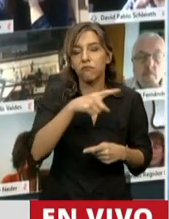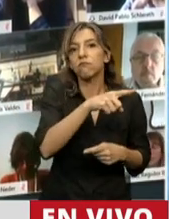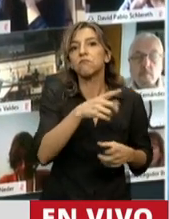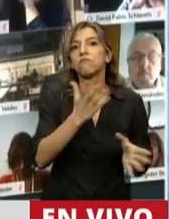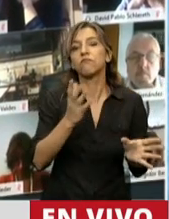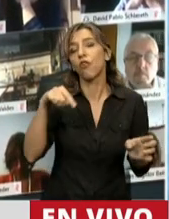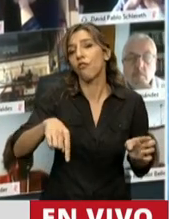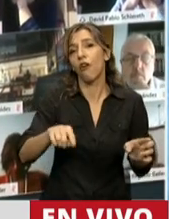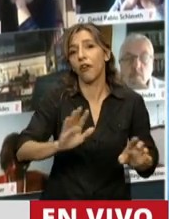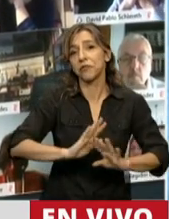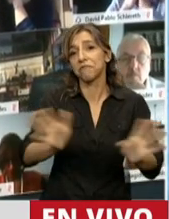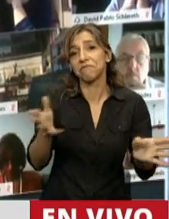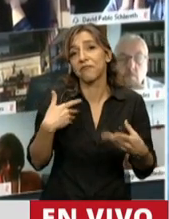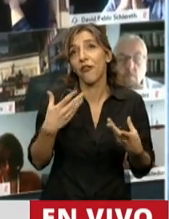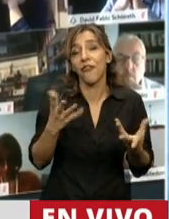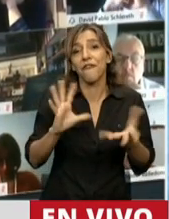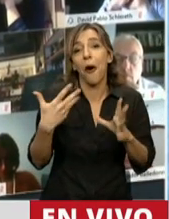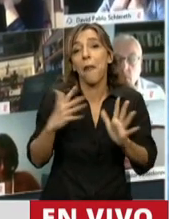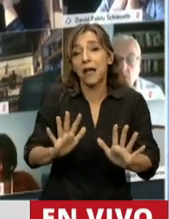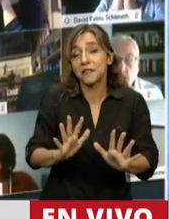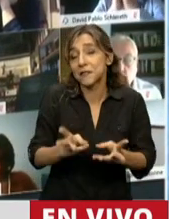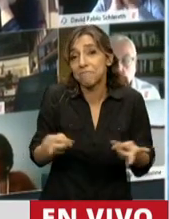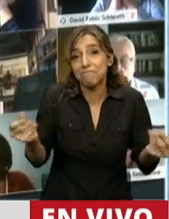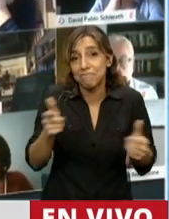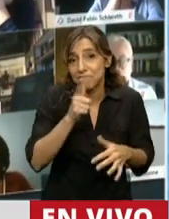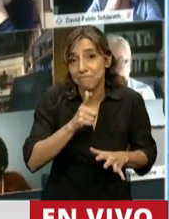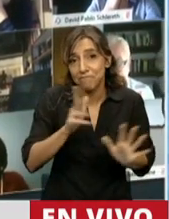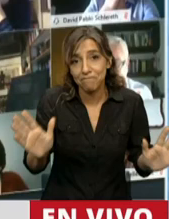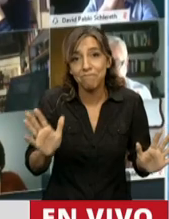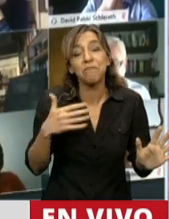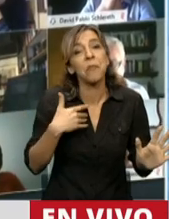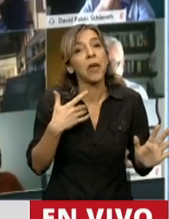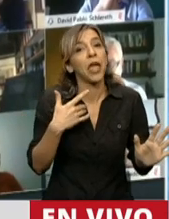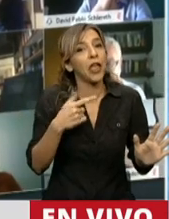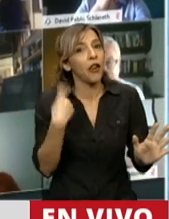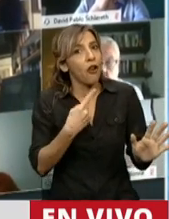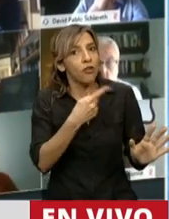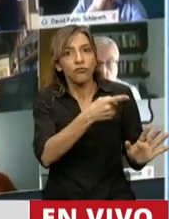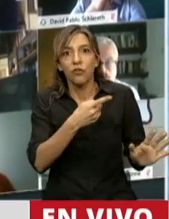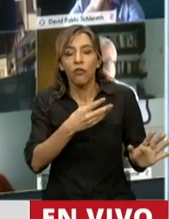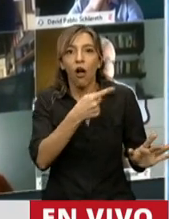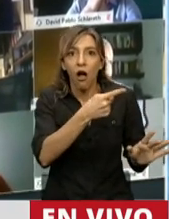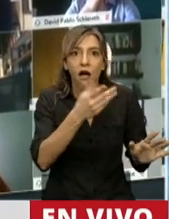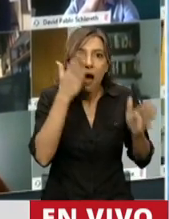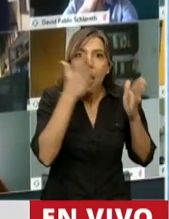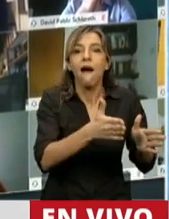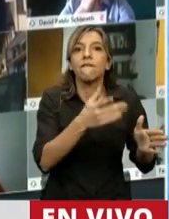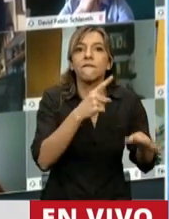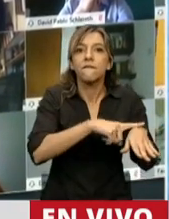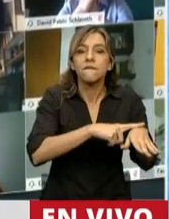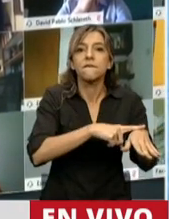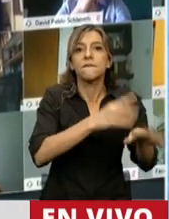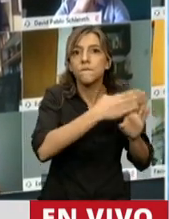conducen ha desaparecido de la vida argentina, ponemos énfasis en su gestión de gobierno, tal vez una de las